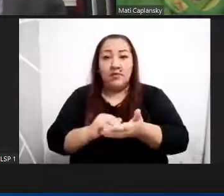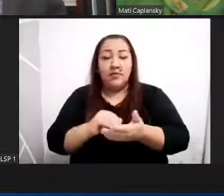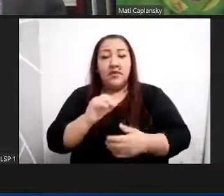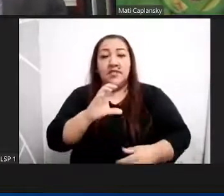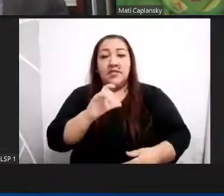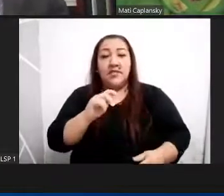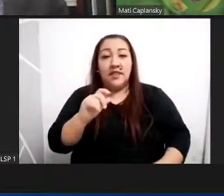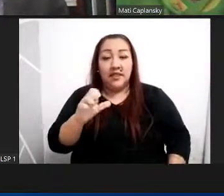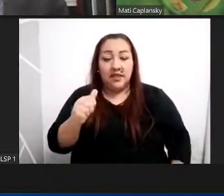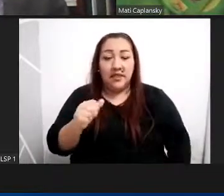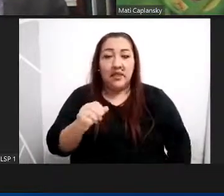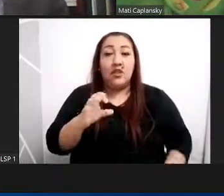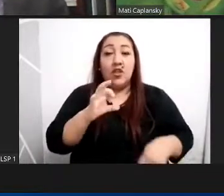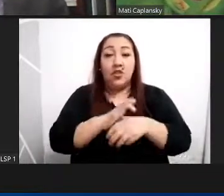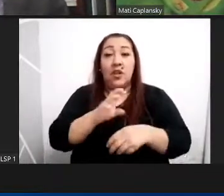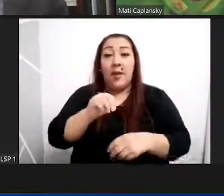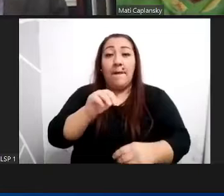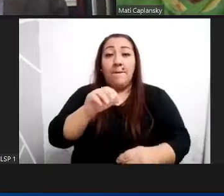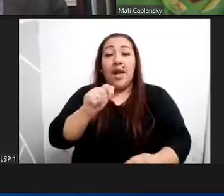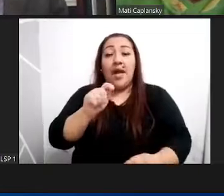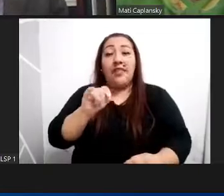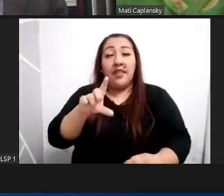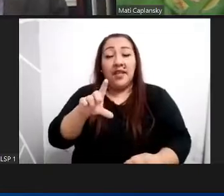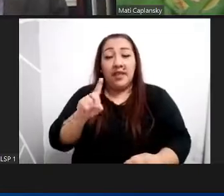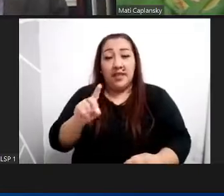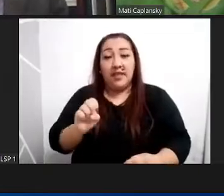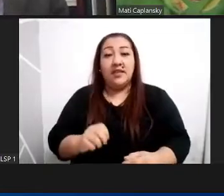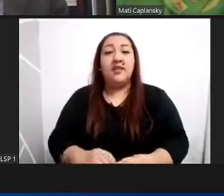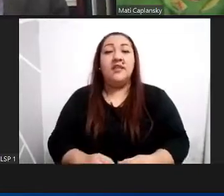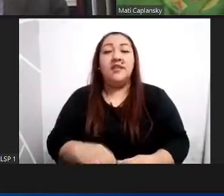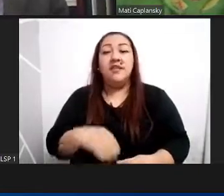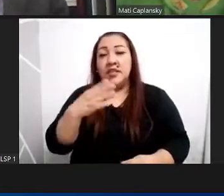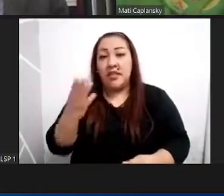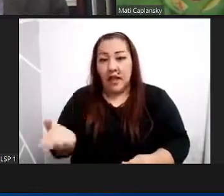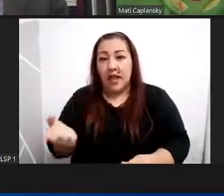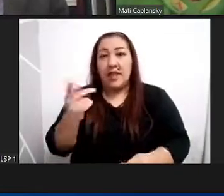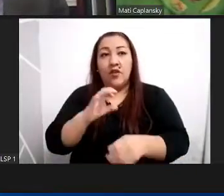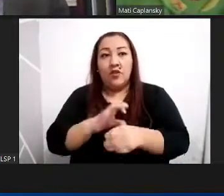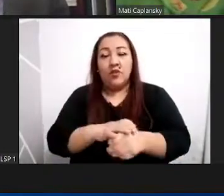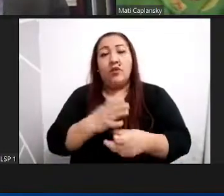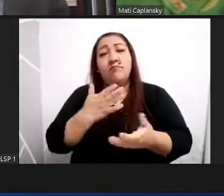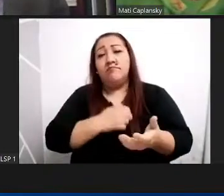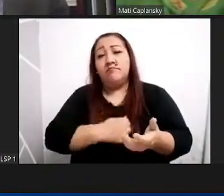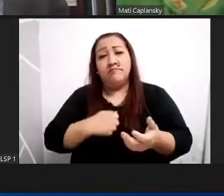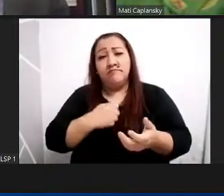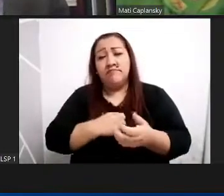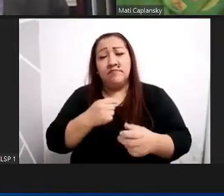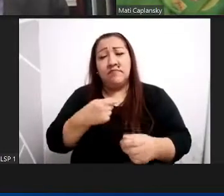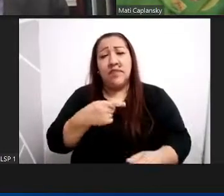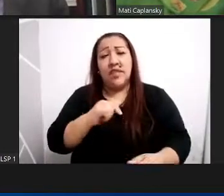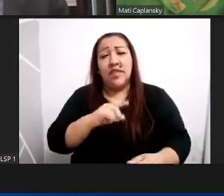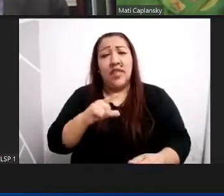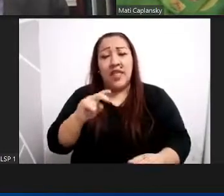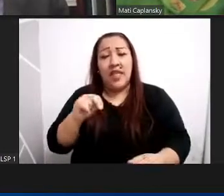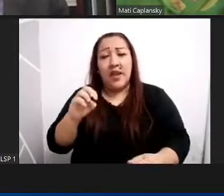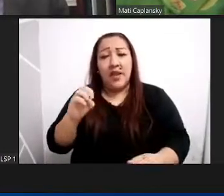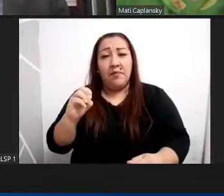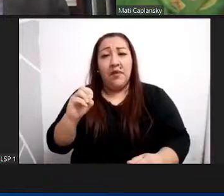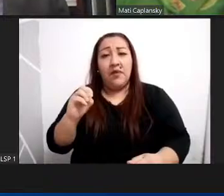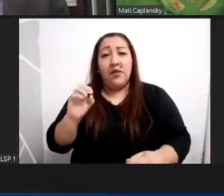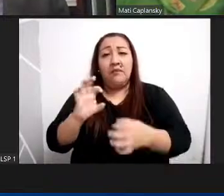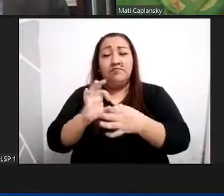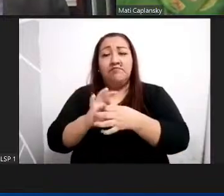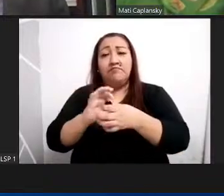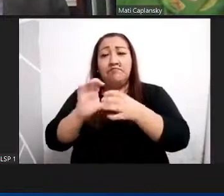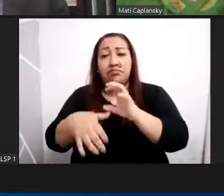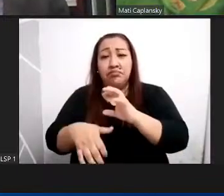Sambol, doctora Matilde Kaplansky, y también lamento mucho que Guillermo Escobar esté desconectado en